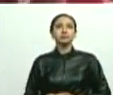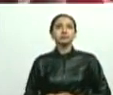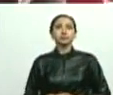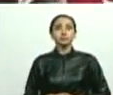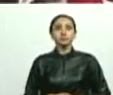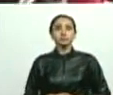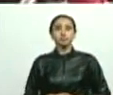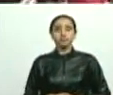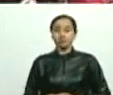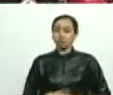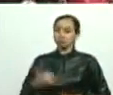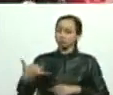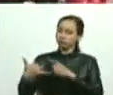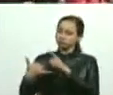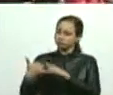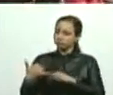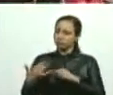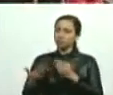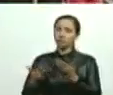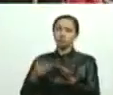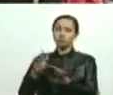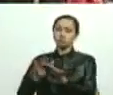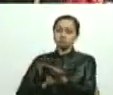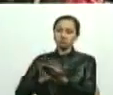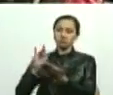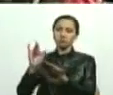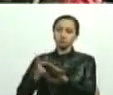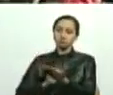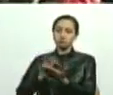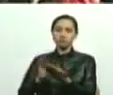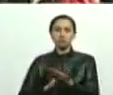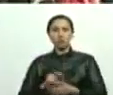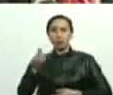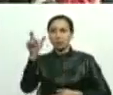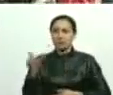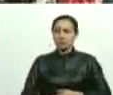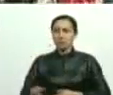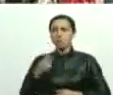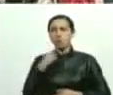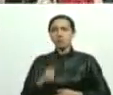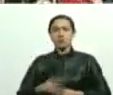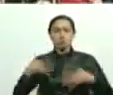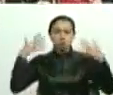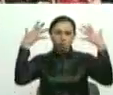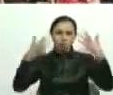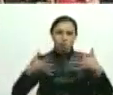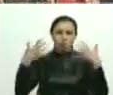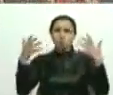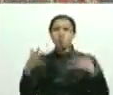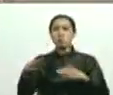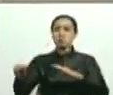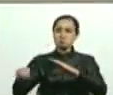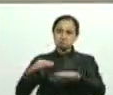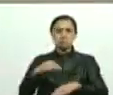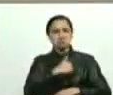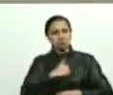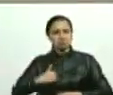Estoy aquí revisando los mensajes. El que esté aquí presente y me quiere recomendar algo para el discurso, me puede escribir.